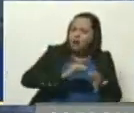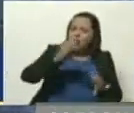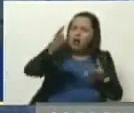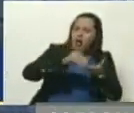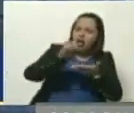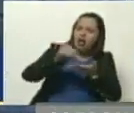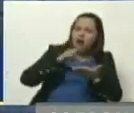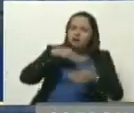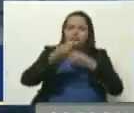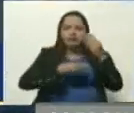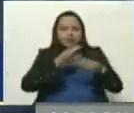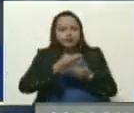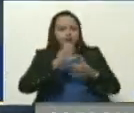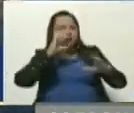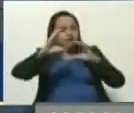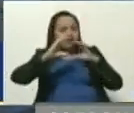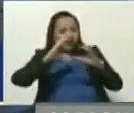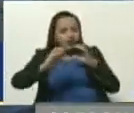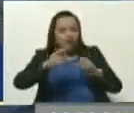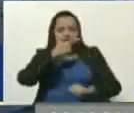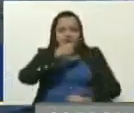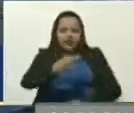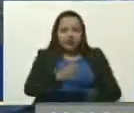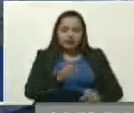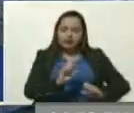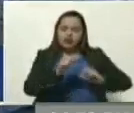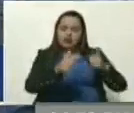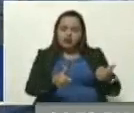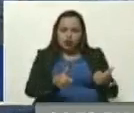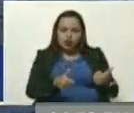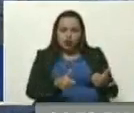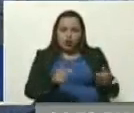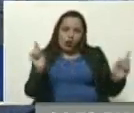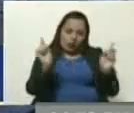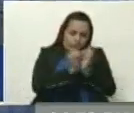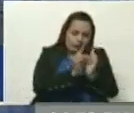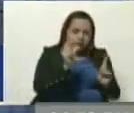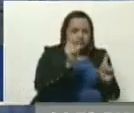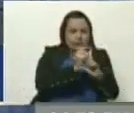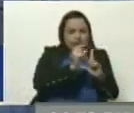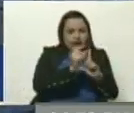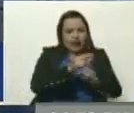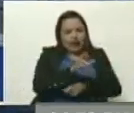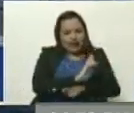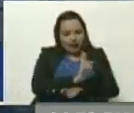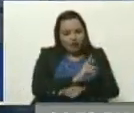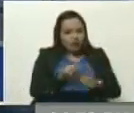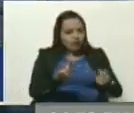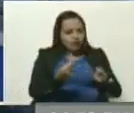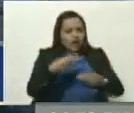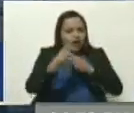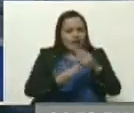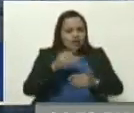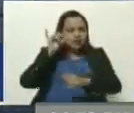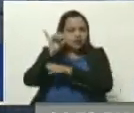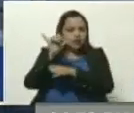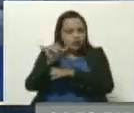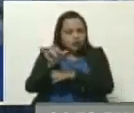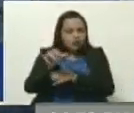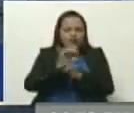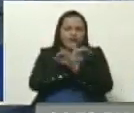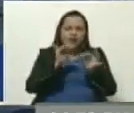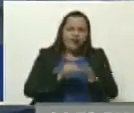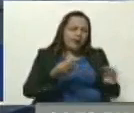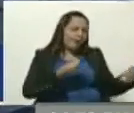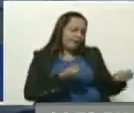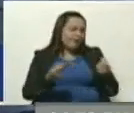sea digerible el análisis y la opinión? Y bueno, nació Conversadito, pues, y Conversadito es un programa que se hace con un formato muy dinámico,